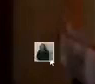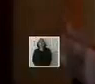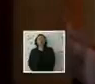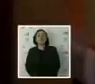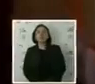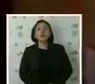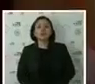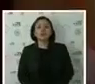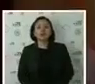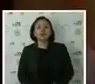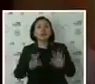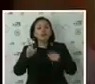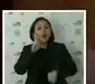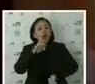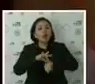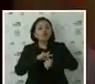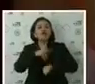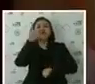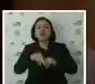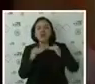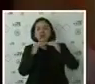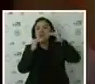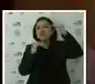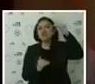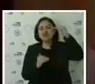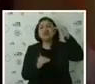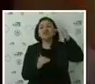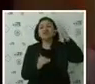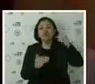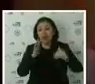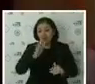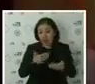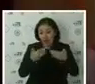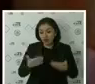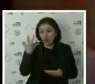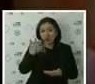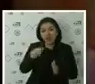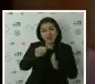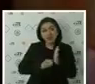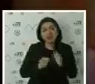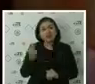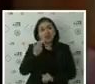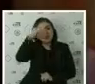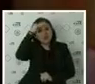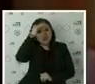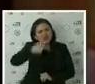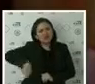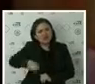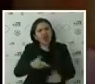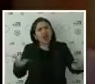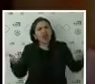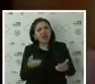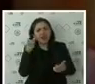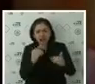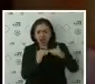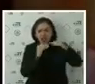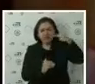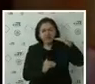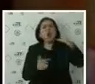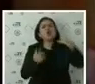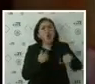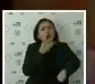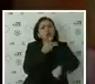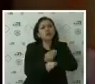surgiera, se hizo evidente, fue la desigualdad. A 10 meses tendremos que preguntar, ¿qué hemos hecho con esas desigualdades? ¿Cómo se